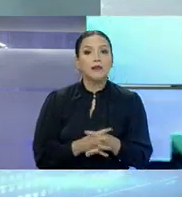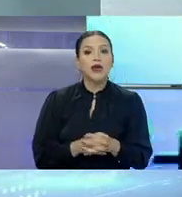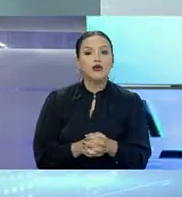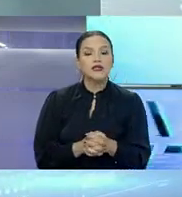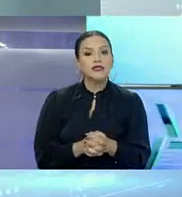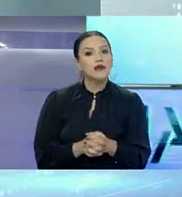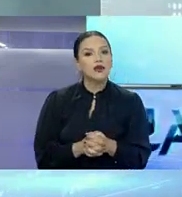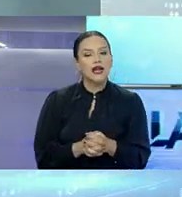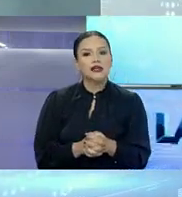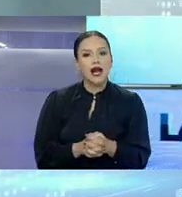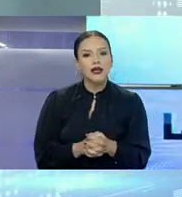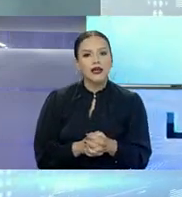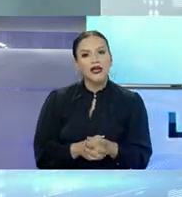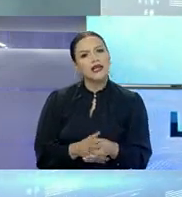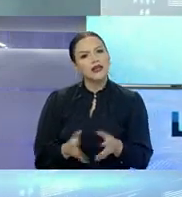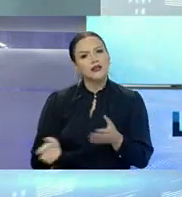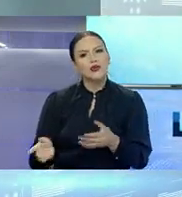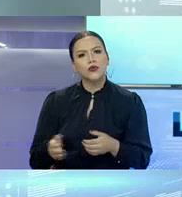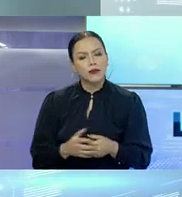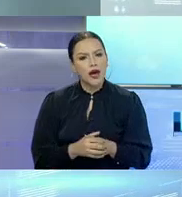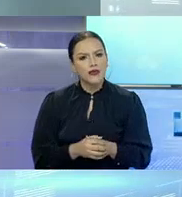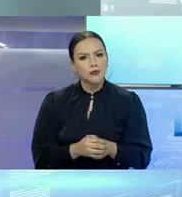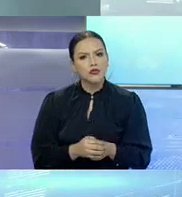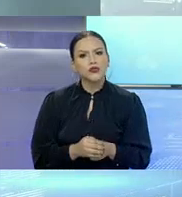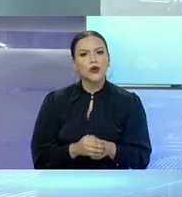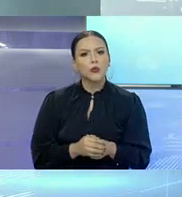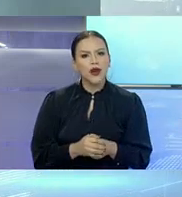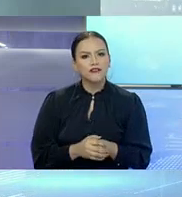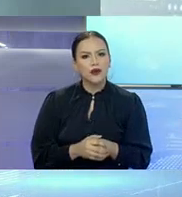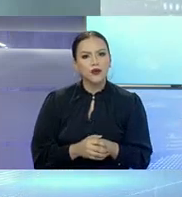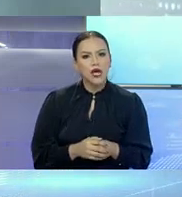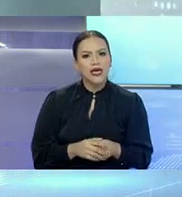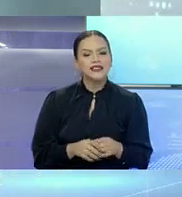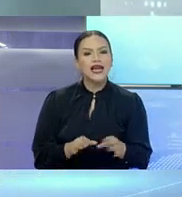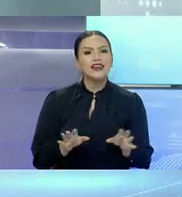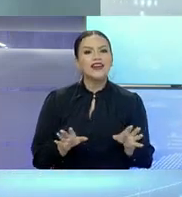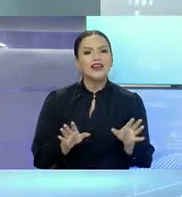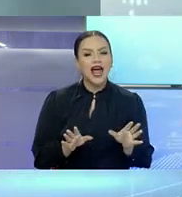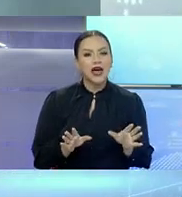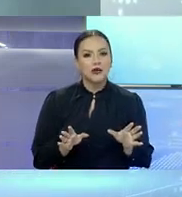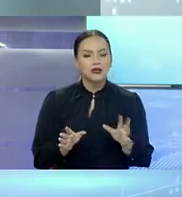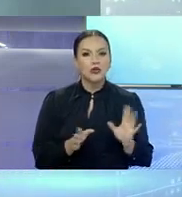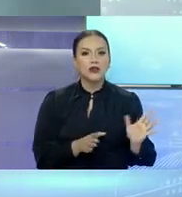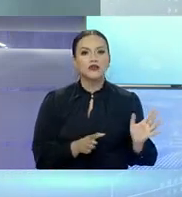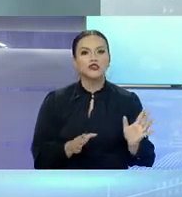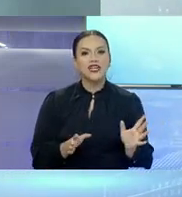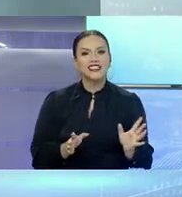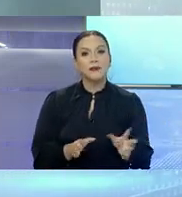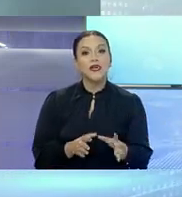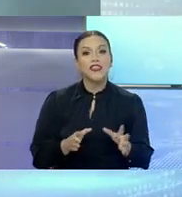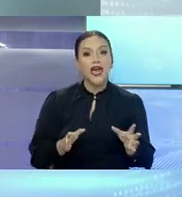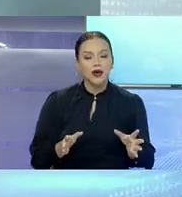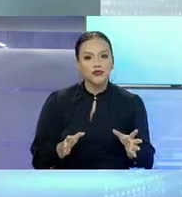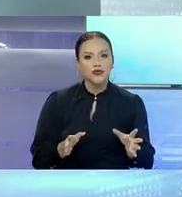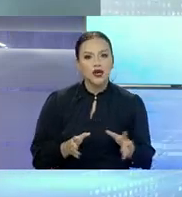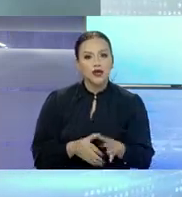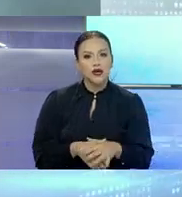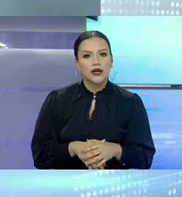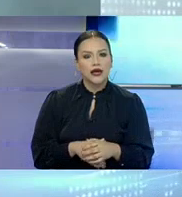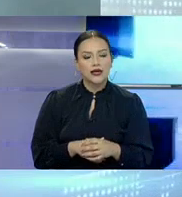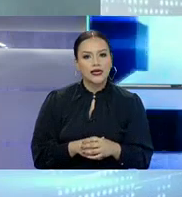legal, pero lo que sí quiero recalcar es que queda el dolor de una madre, pues de un hijo huérfano, y se han revelado en los últimos días